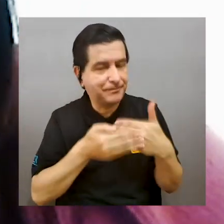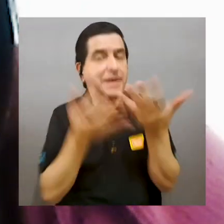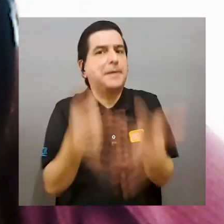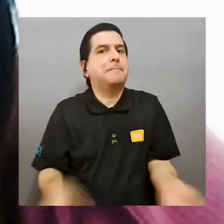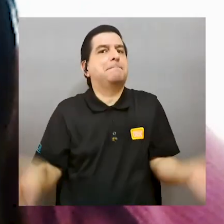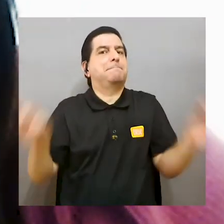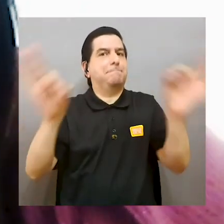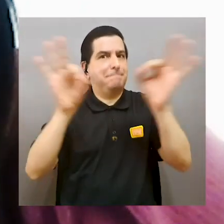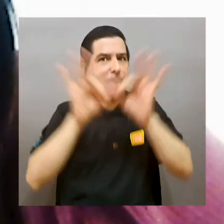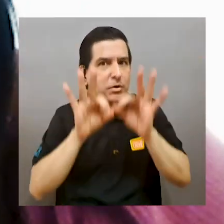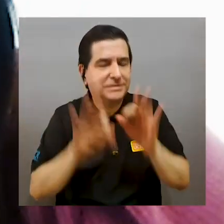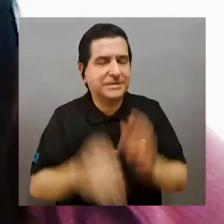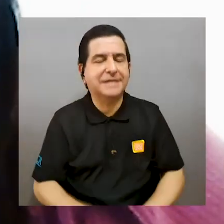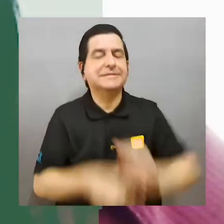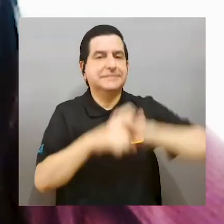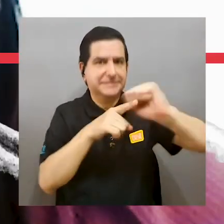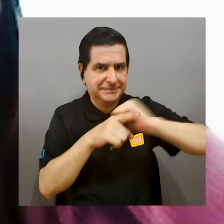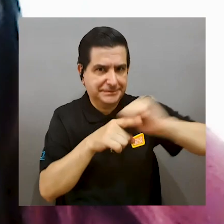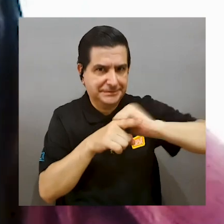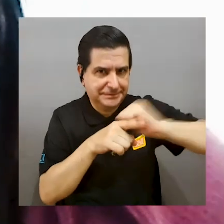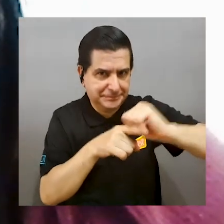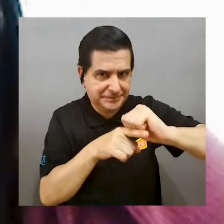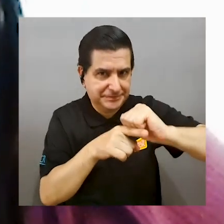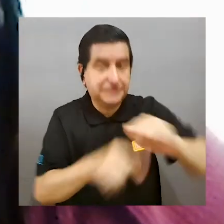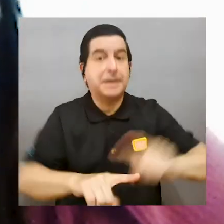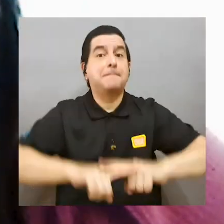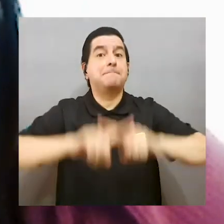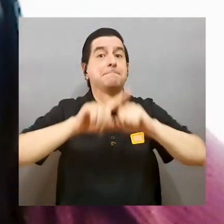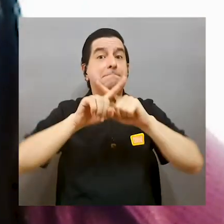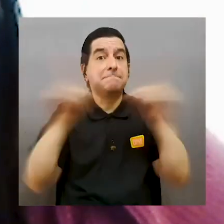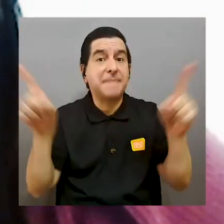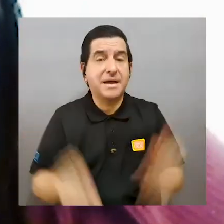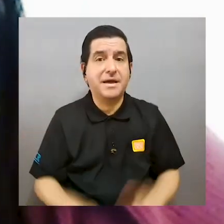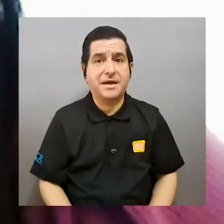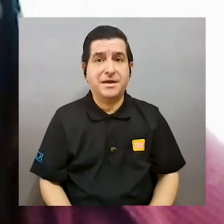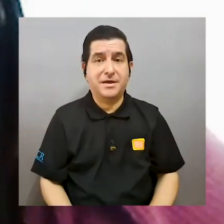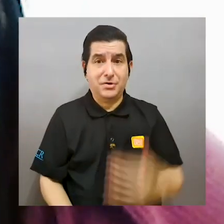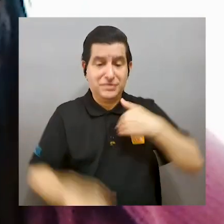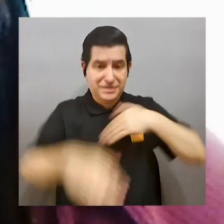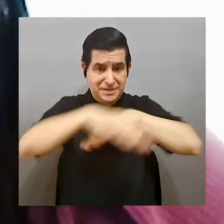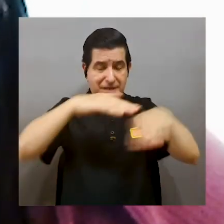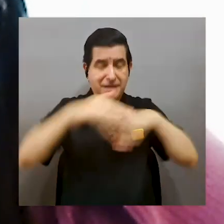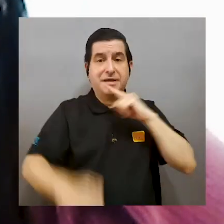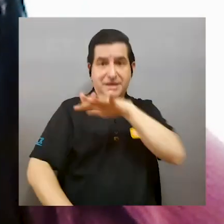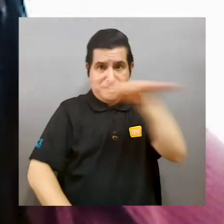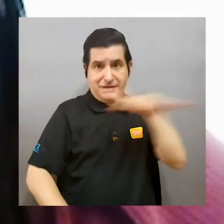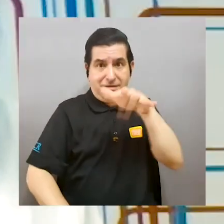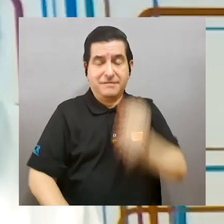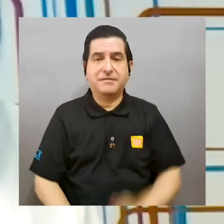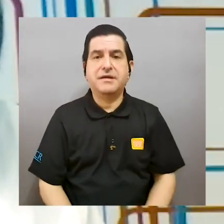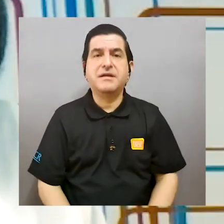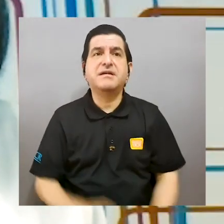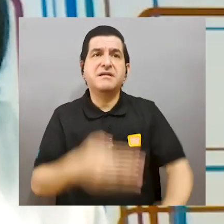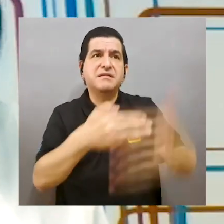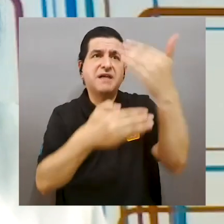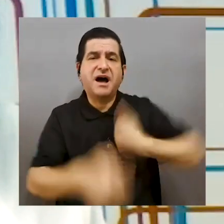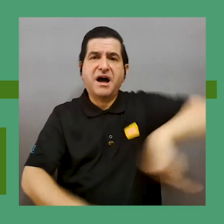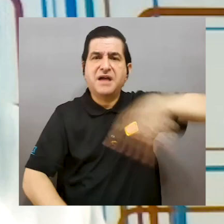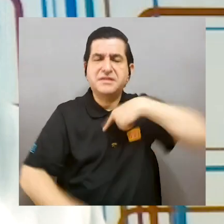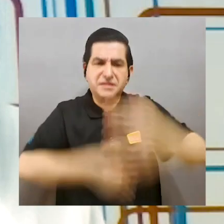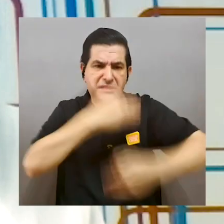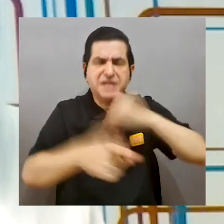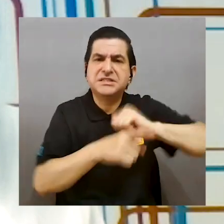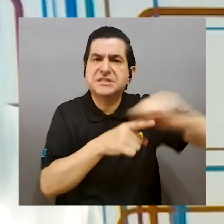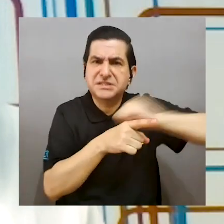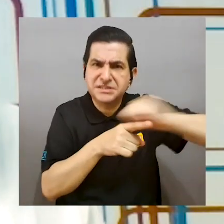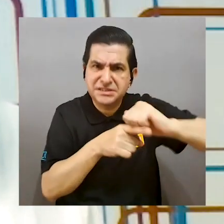es importante que nos den una capacitación, pero basadas en nuestra realidad. Antes nosotros veníamos haciendo